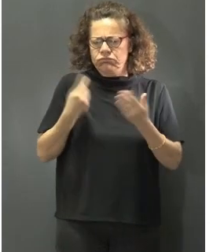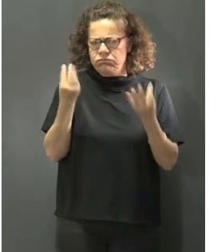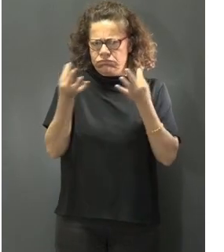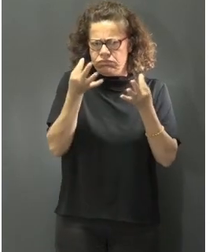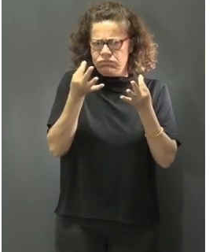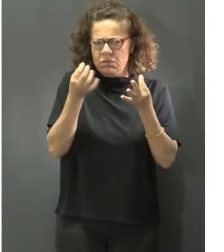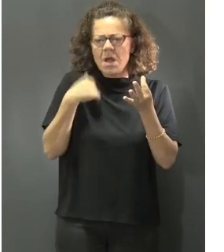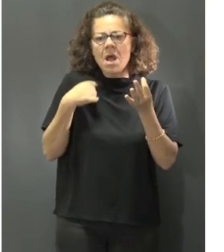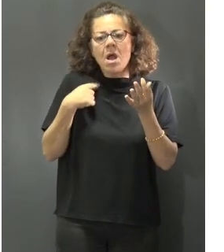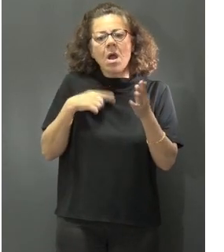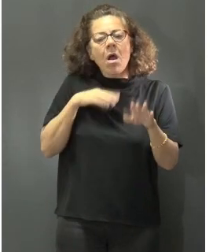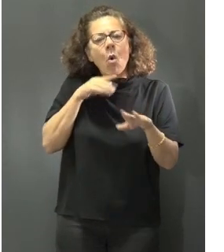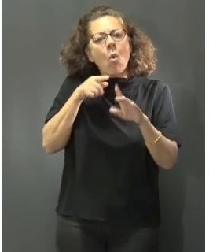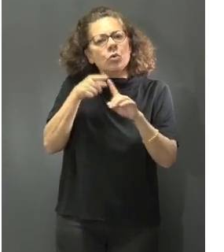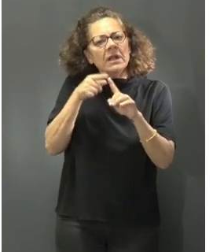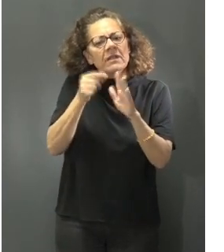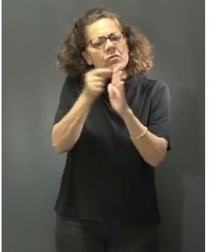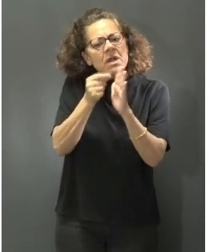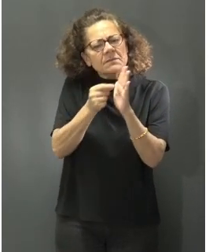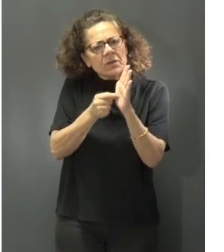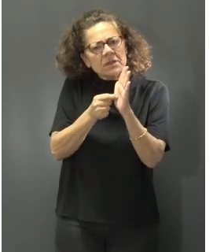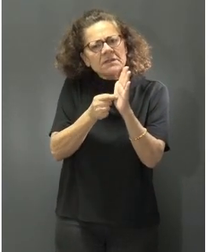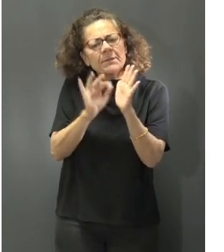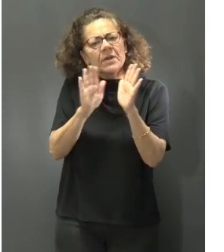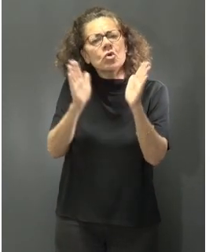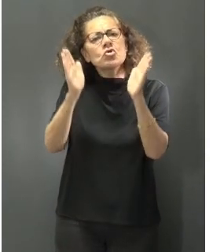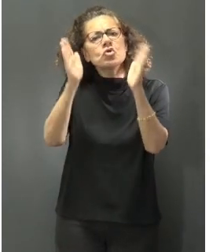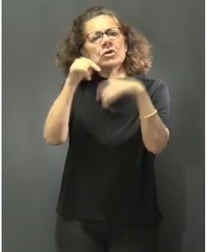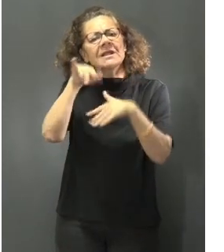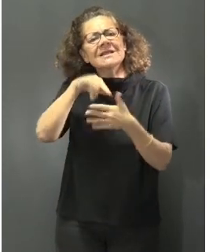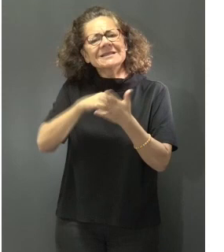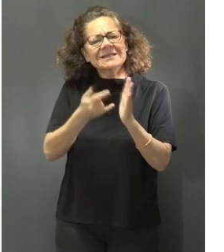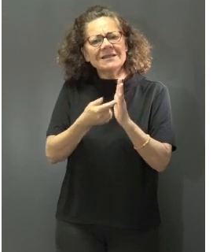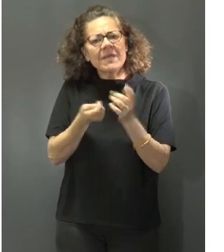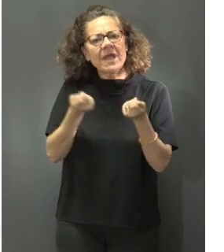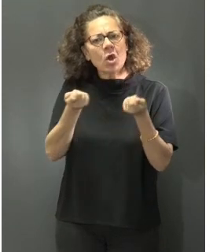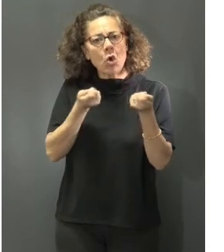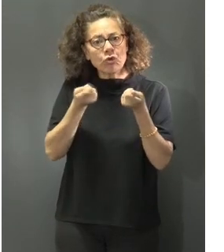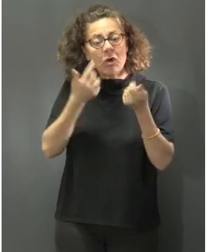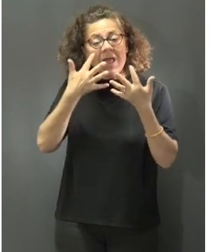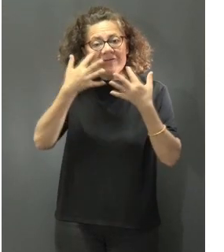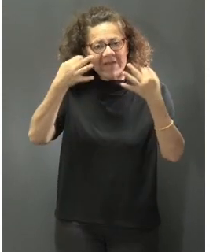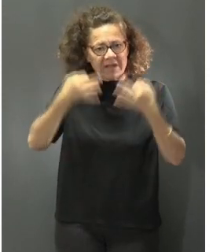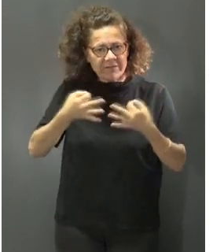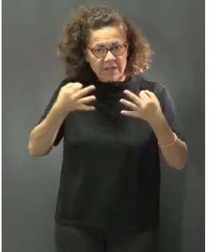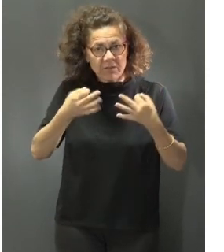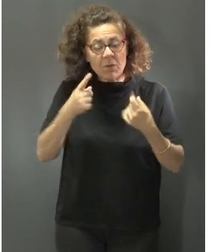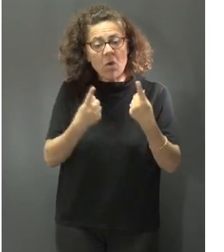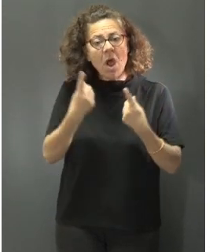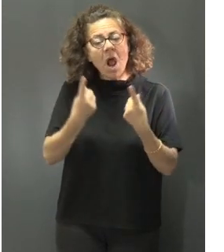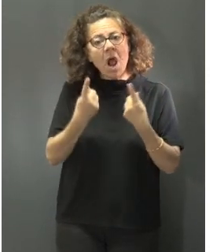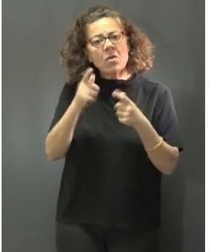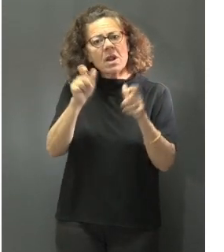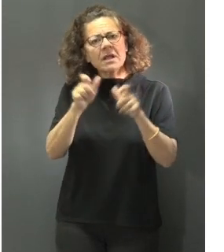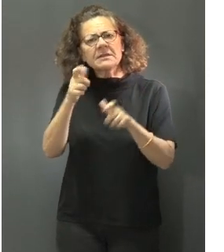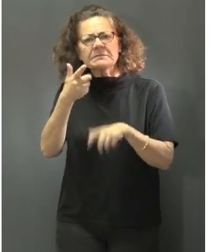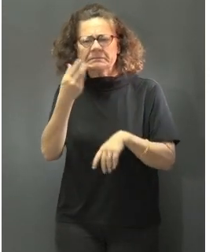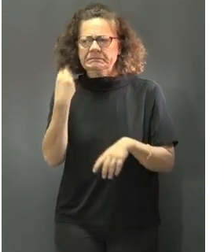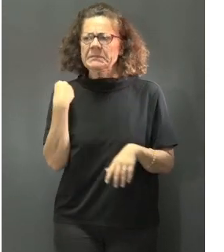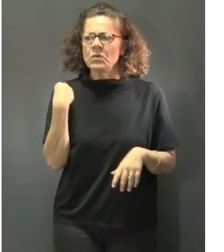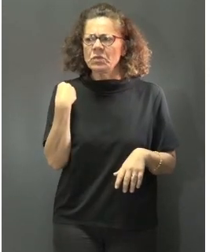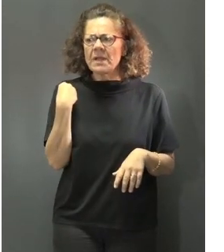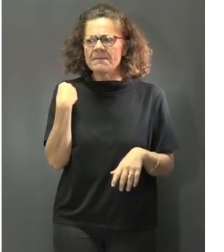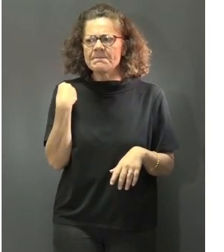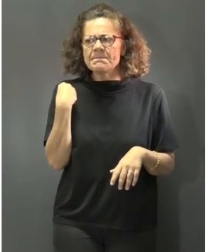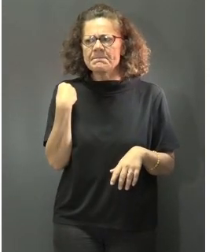unas pautas y no tiene ese sistema de control y verificación. Pero hay gente que sí, que te dice,